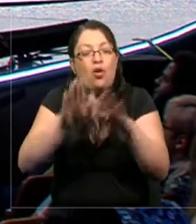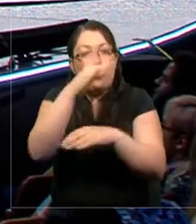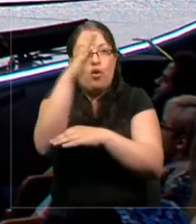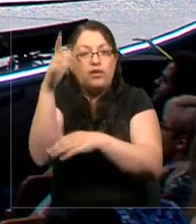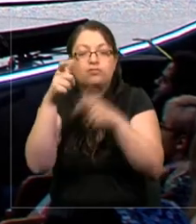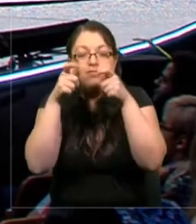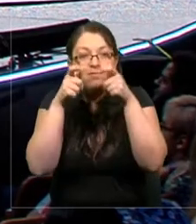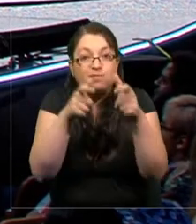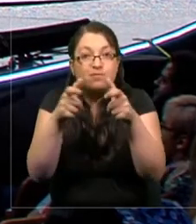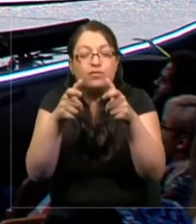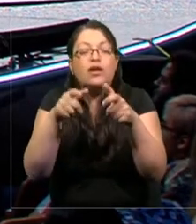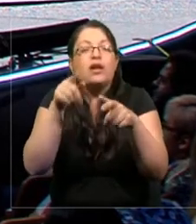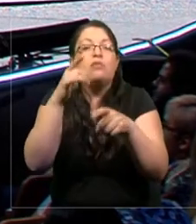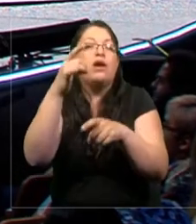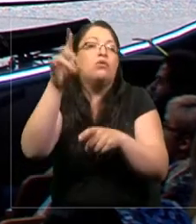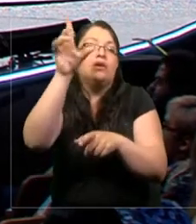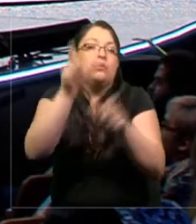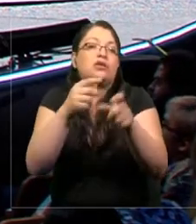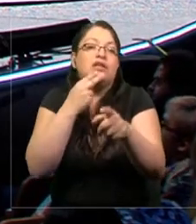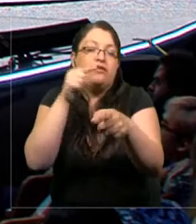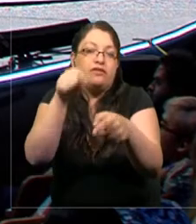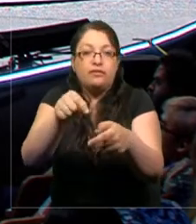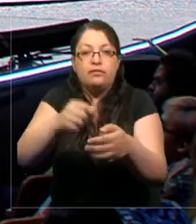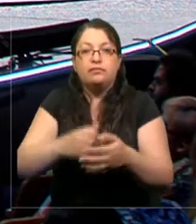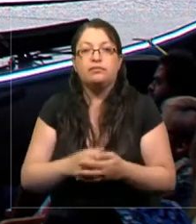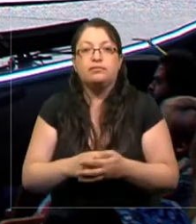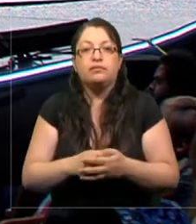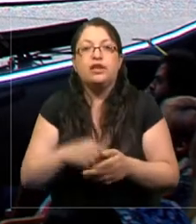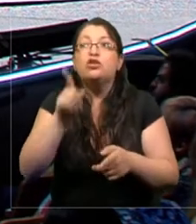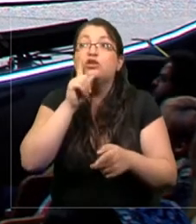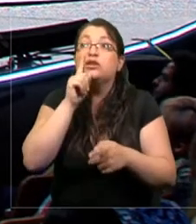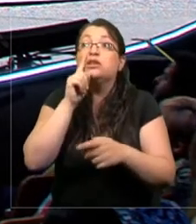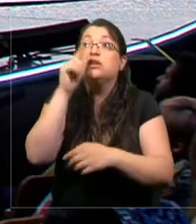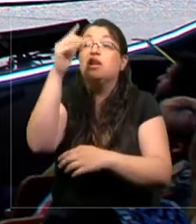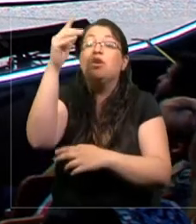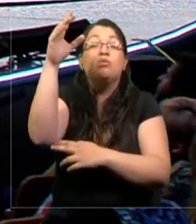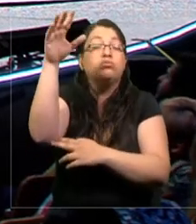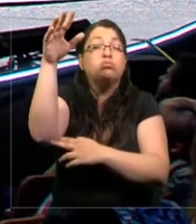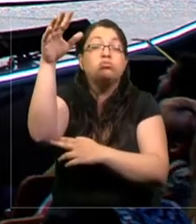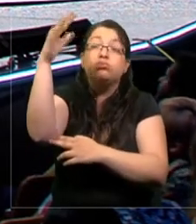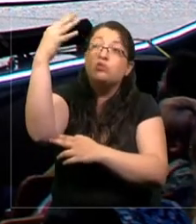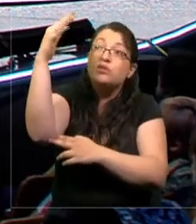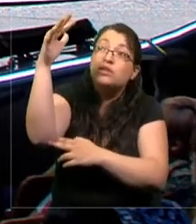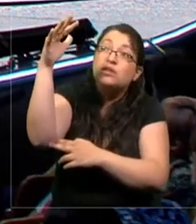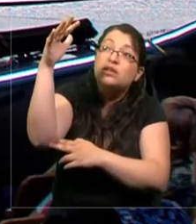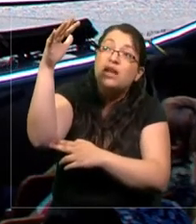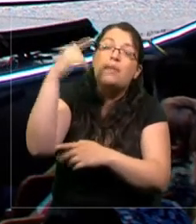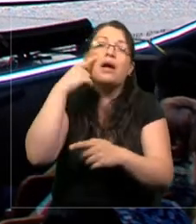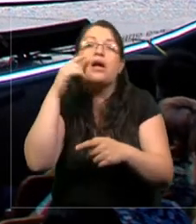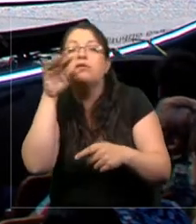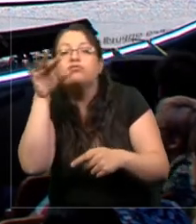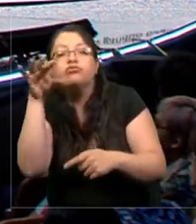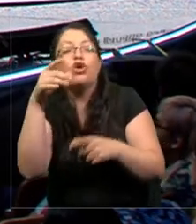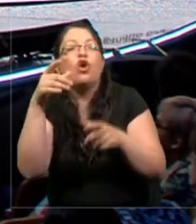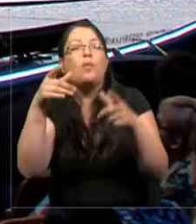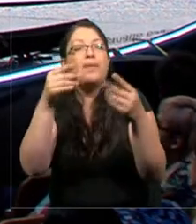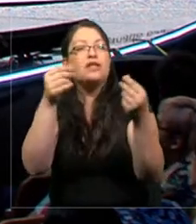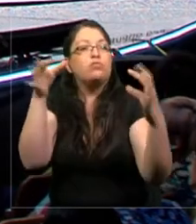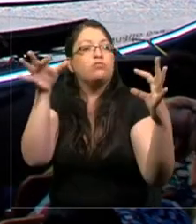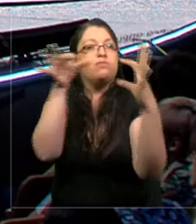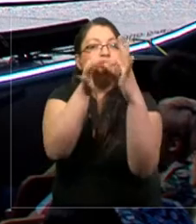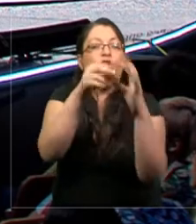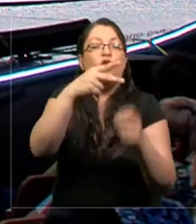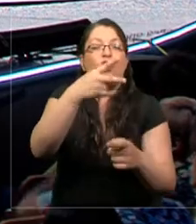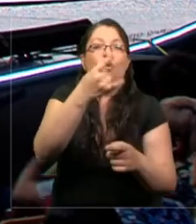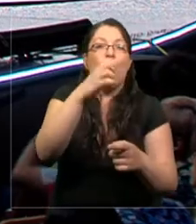ese lugar tienen ahí una antena para poder seguir a los huemules y eso fue lo que hicieron los